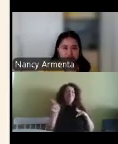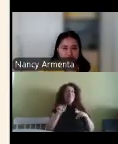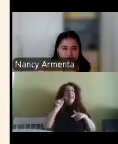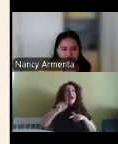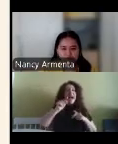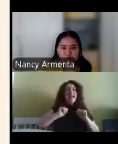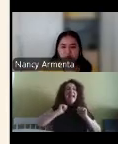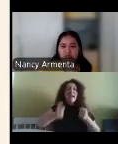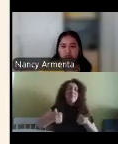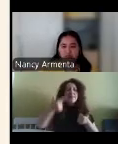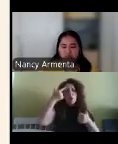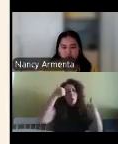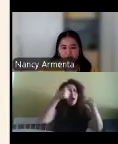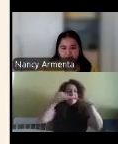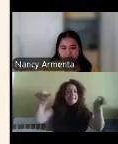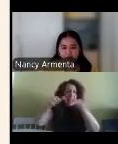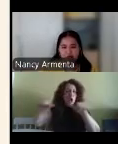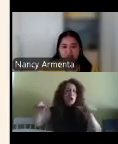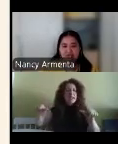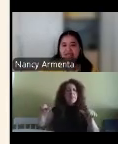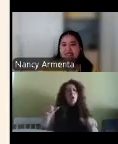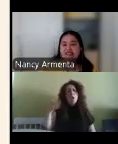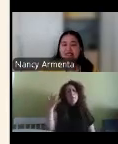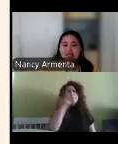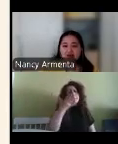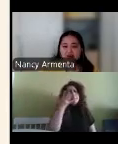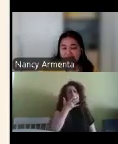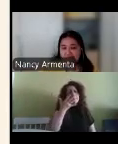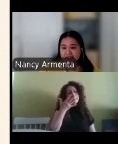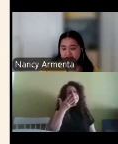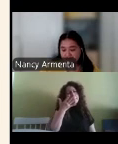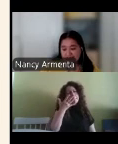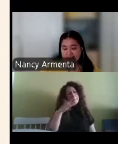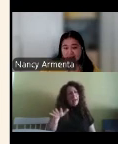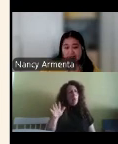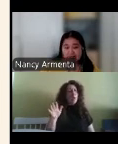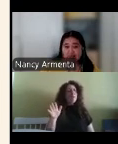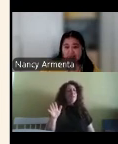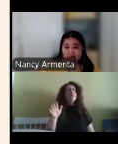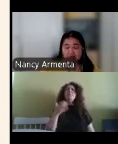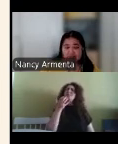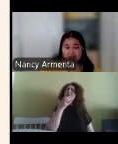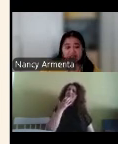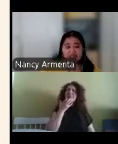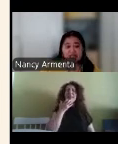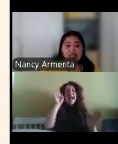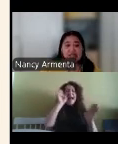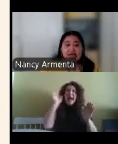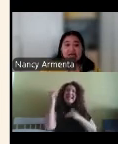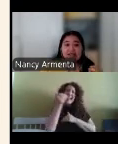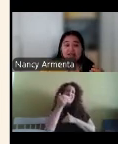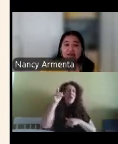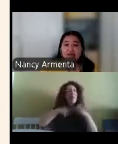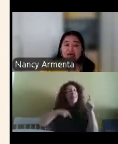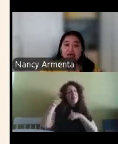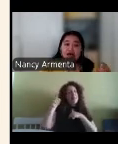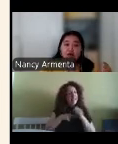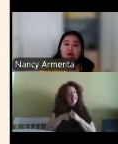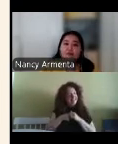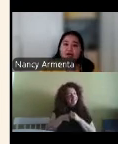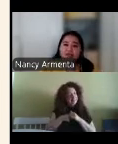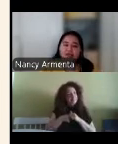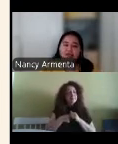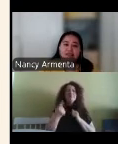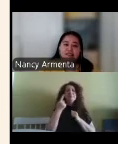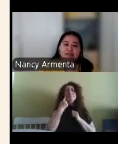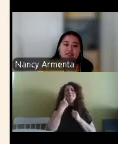estos estereotipos, estos prejuicios que inciden en la atención que reciben las personas. Si bien hay